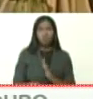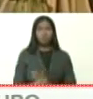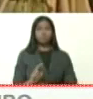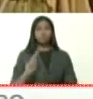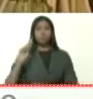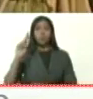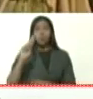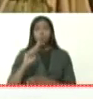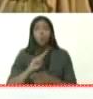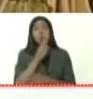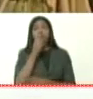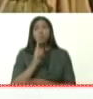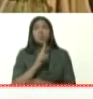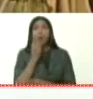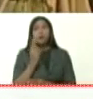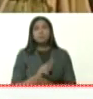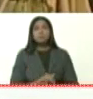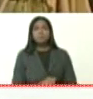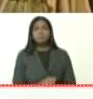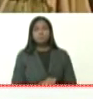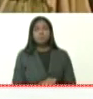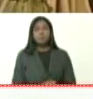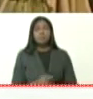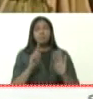Uruguay, Naguará,